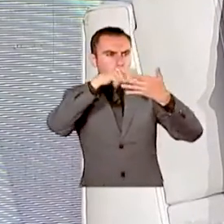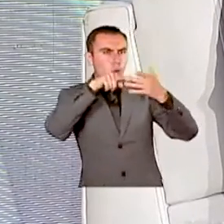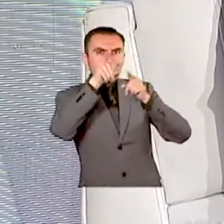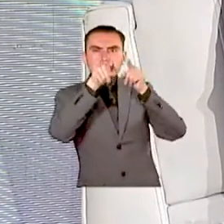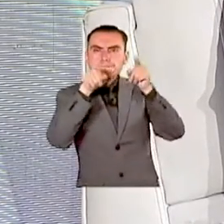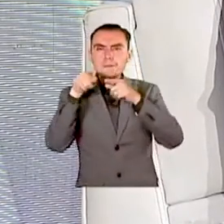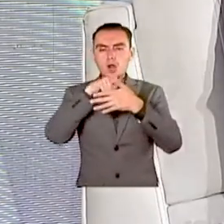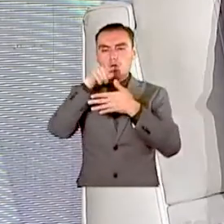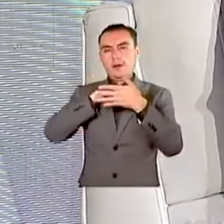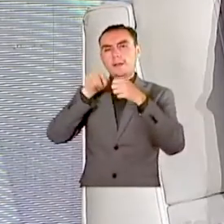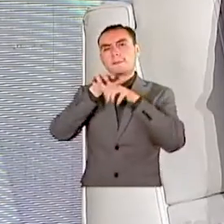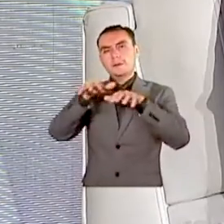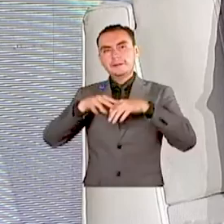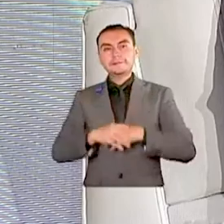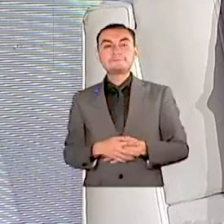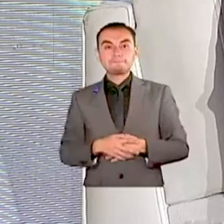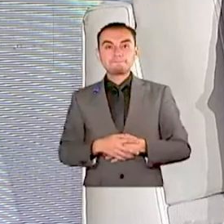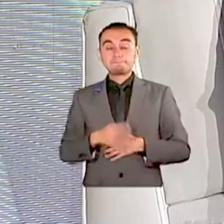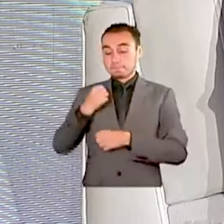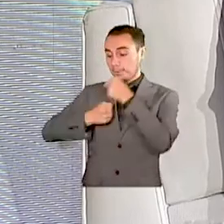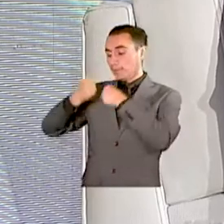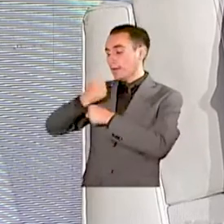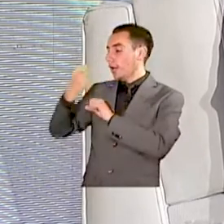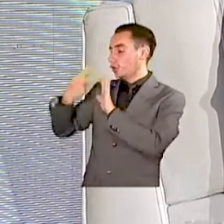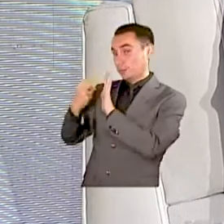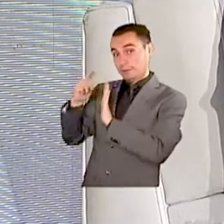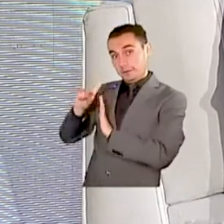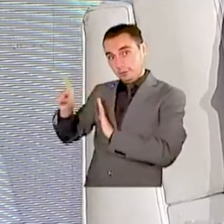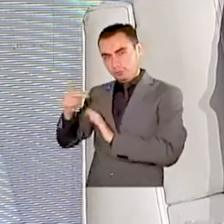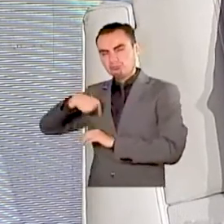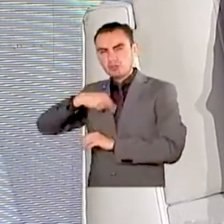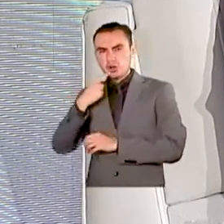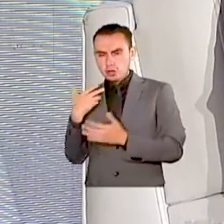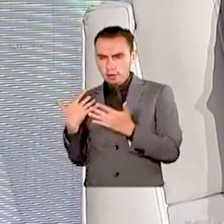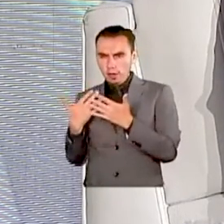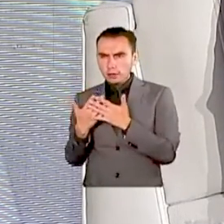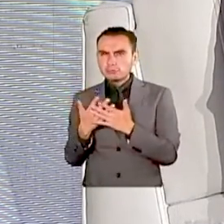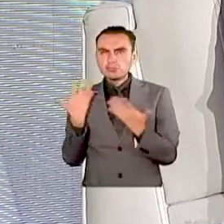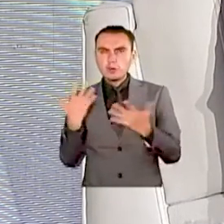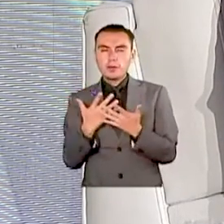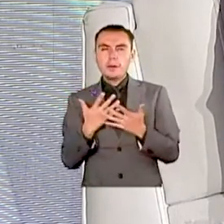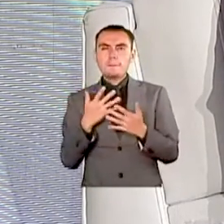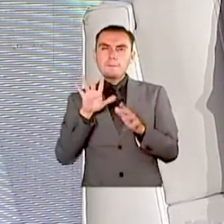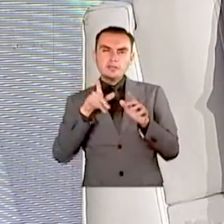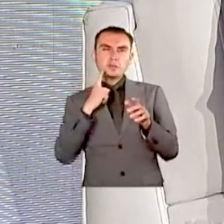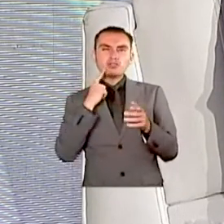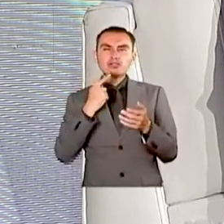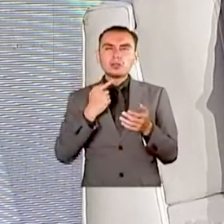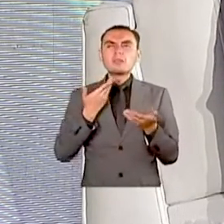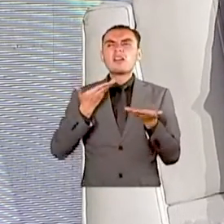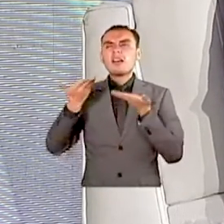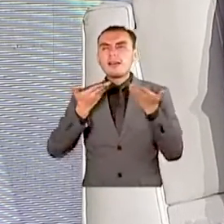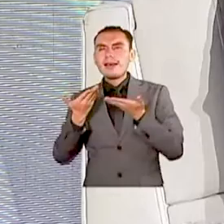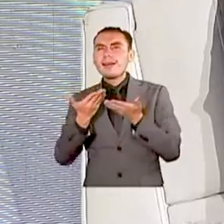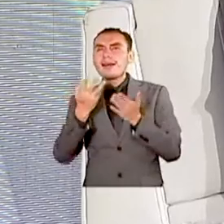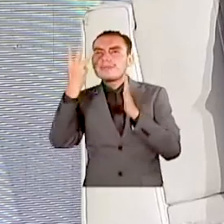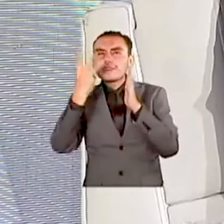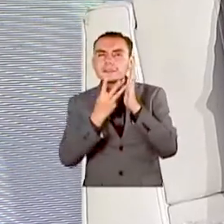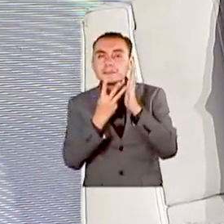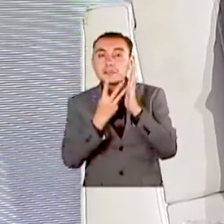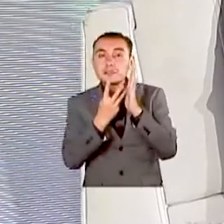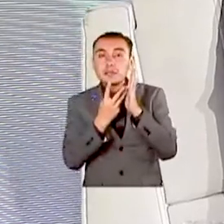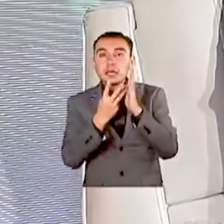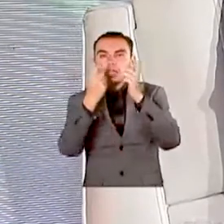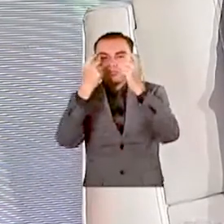pública. Durante la vigencia 2021 atendimos más de 3.000 trámites y más de